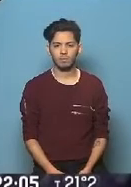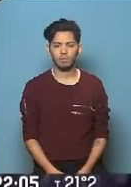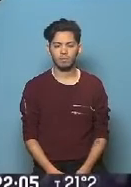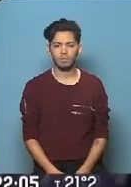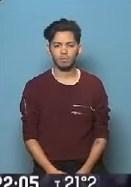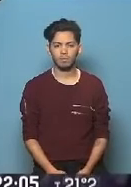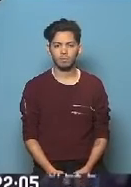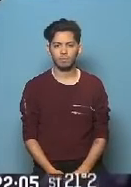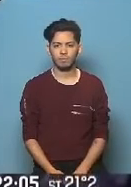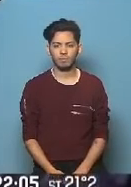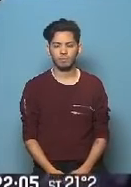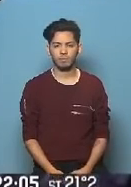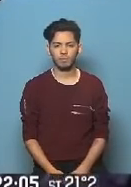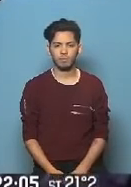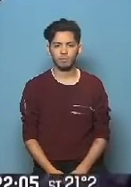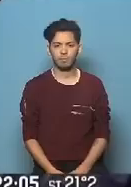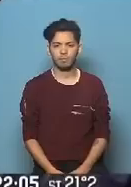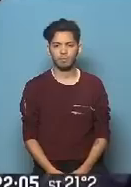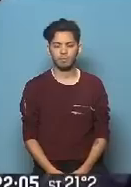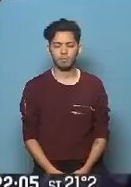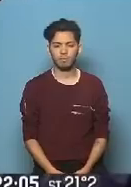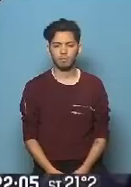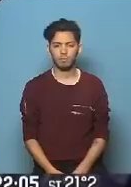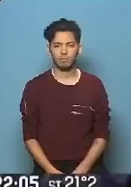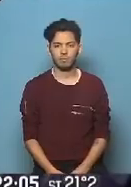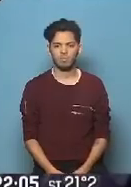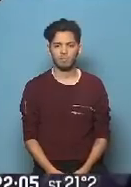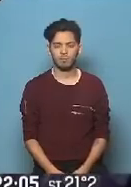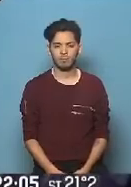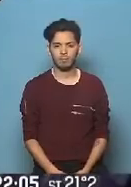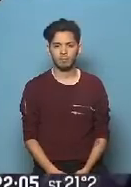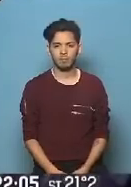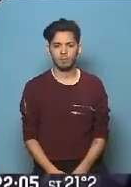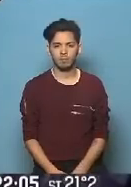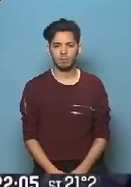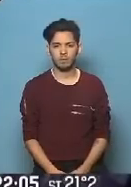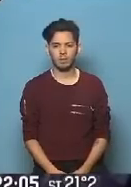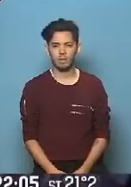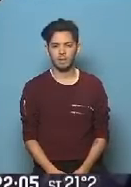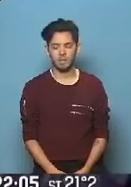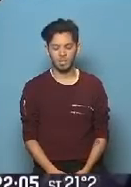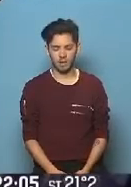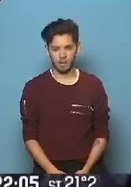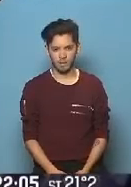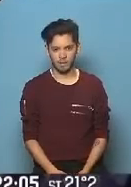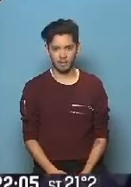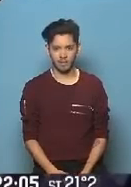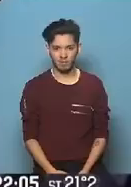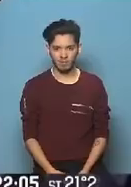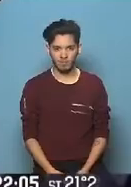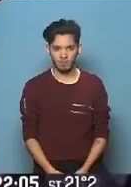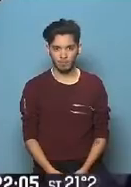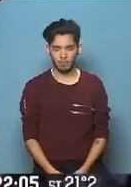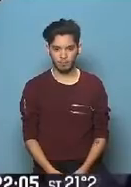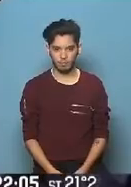fruto de uma pessoa, de duas pessoas. Não, isso não é fruto, isso é fruto de